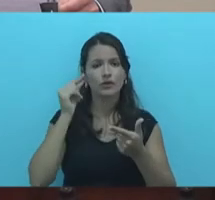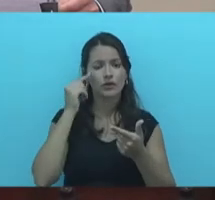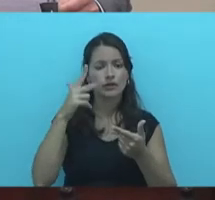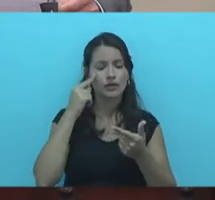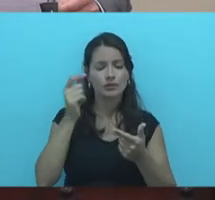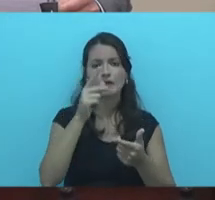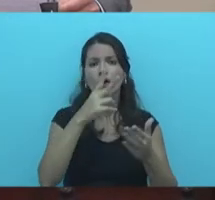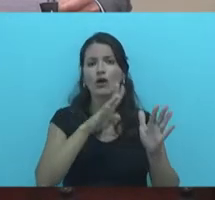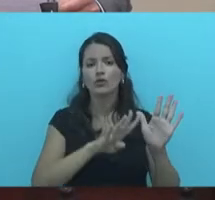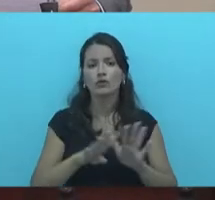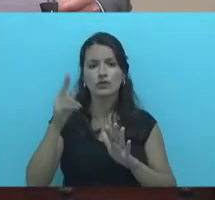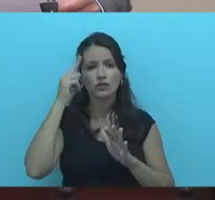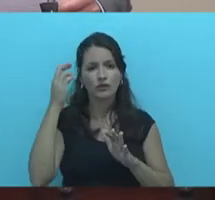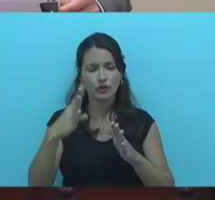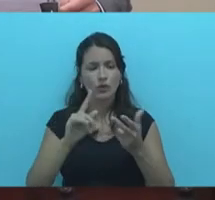33.994 y